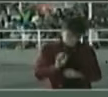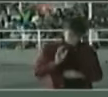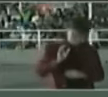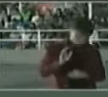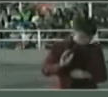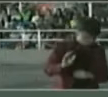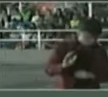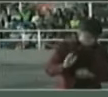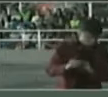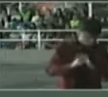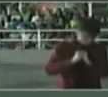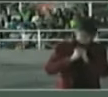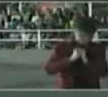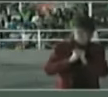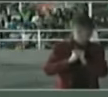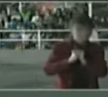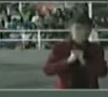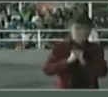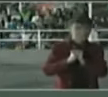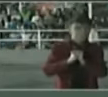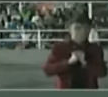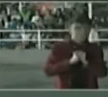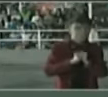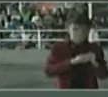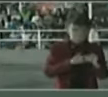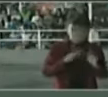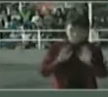en esa clínica donde solo había muerte,